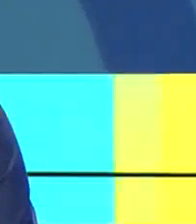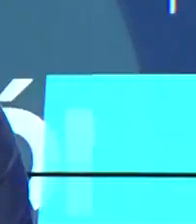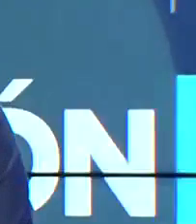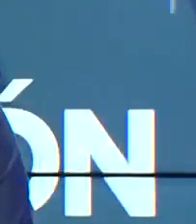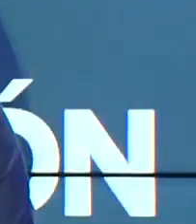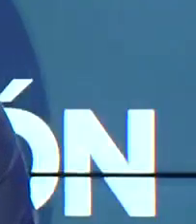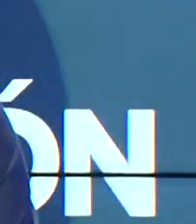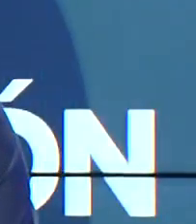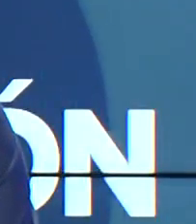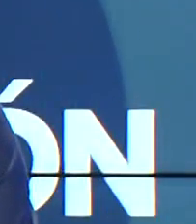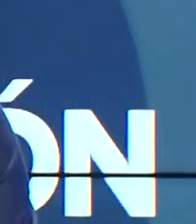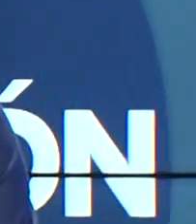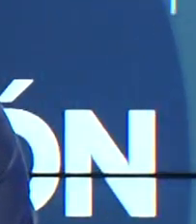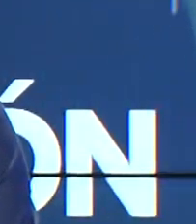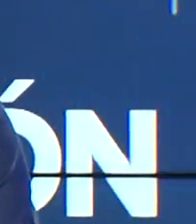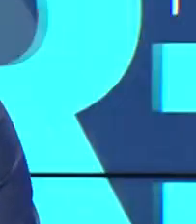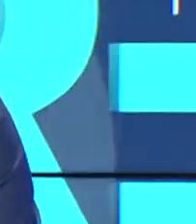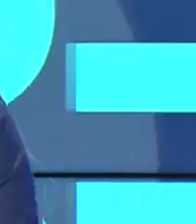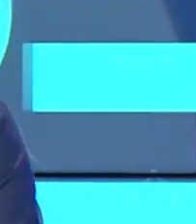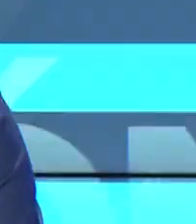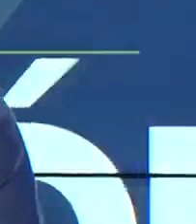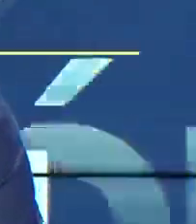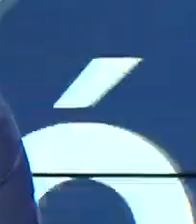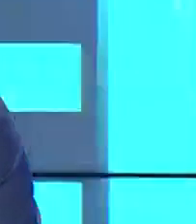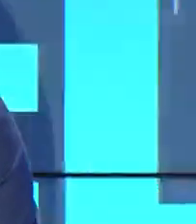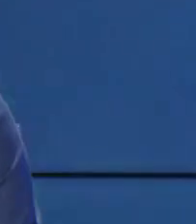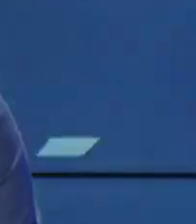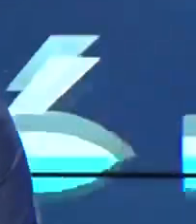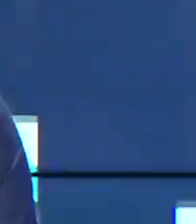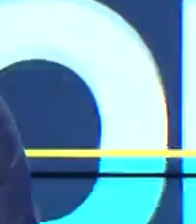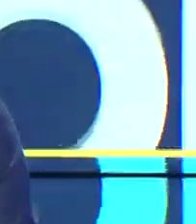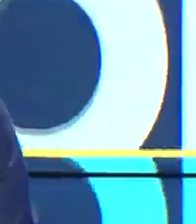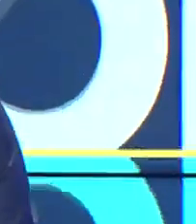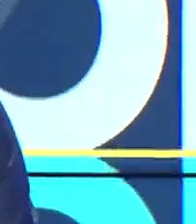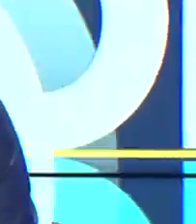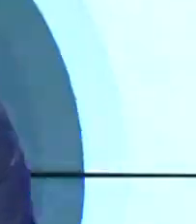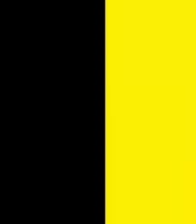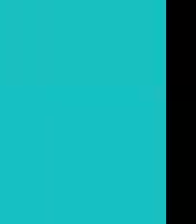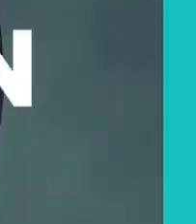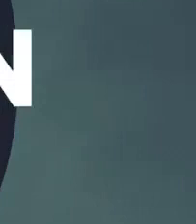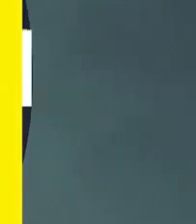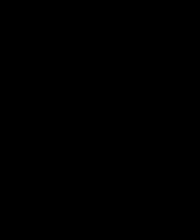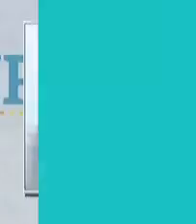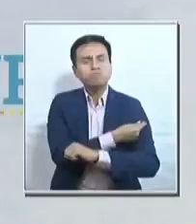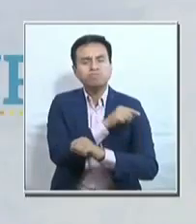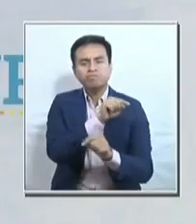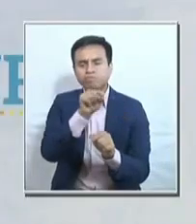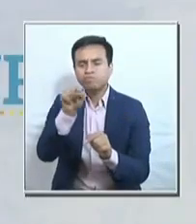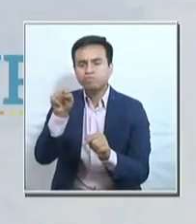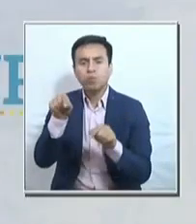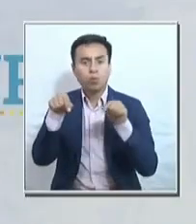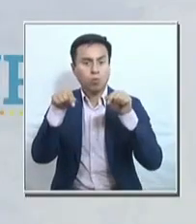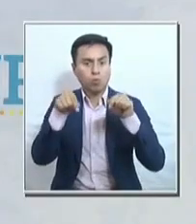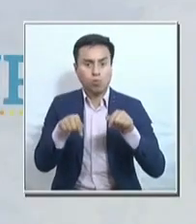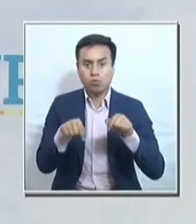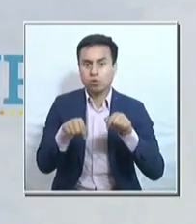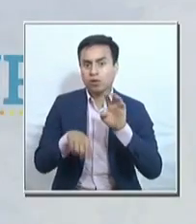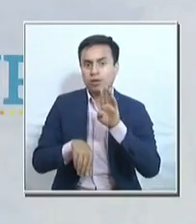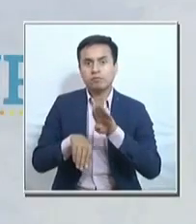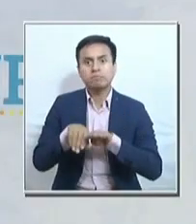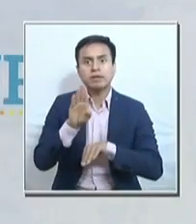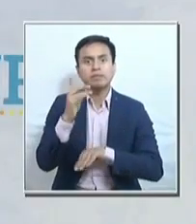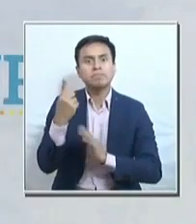nuestro país. De eso también, en detalle, habló la ministra de Salud. Hoy van a ser más